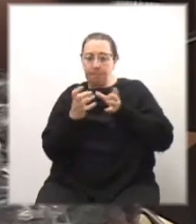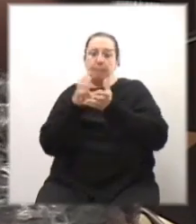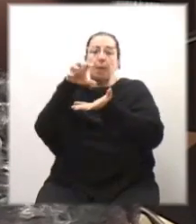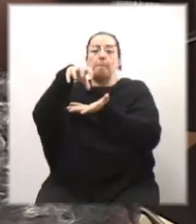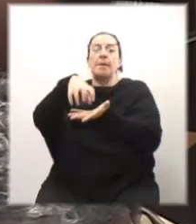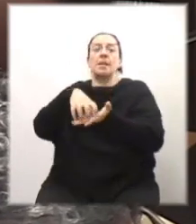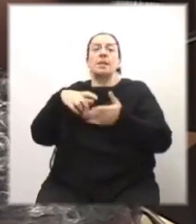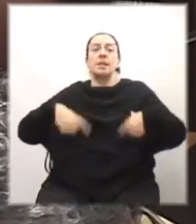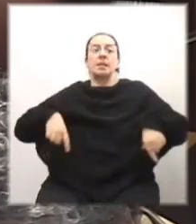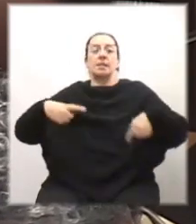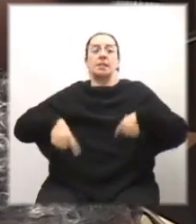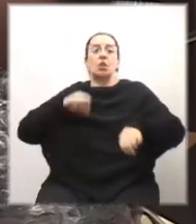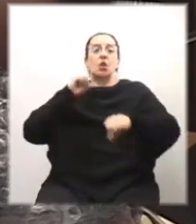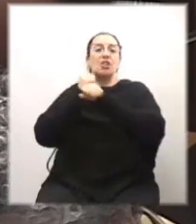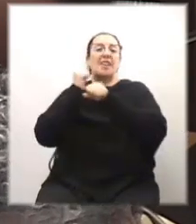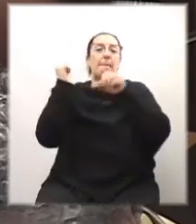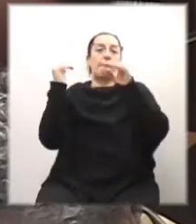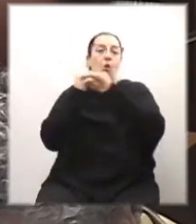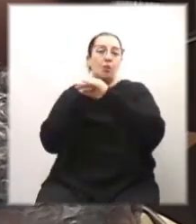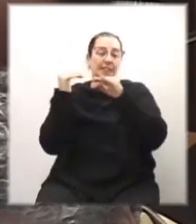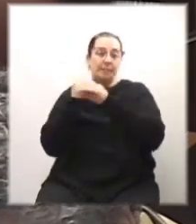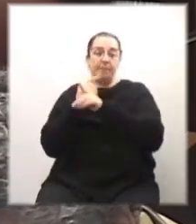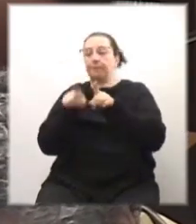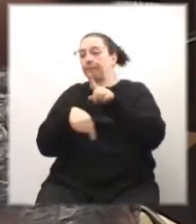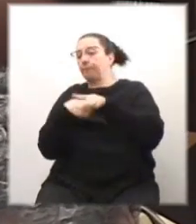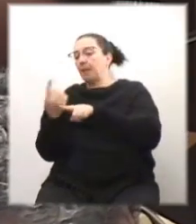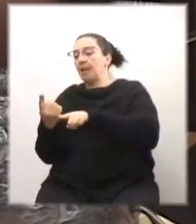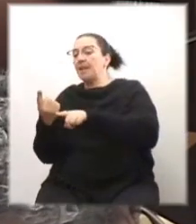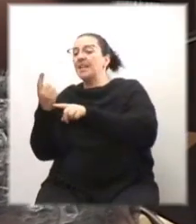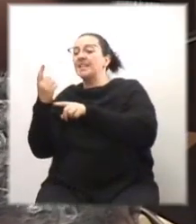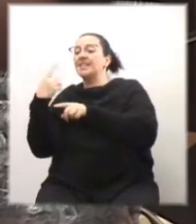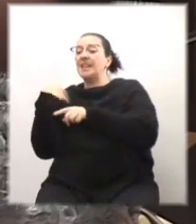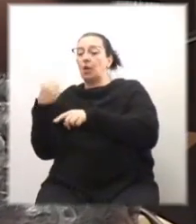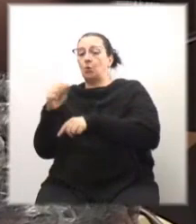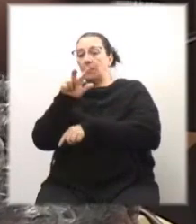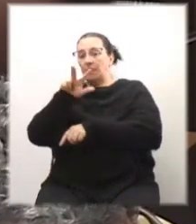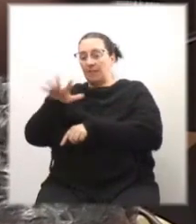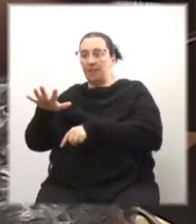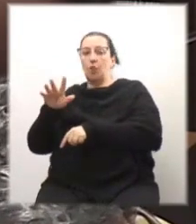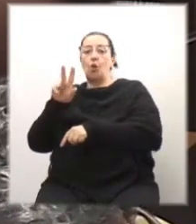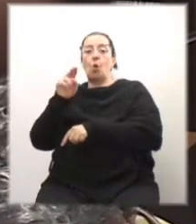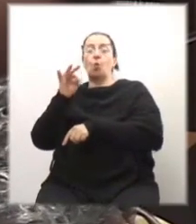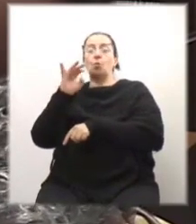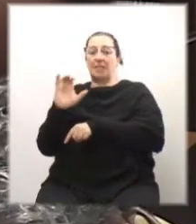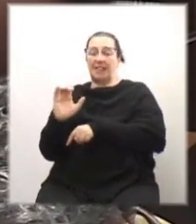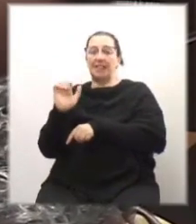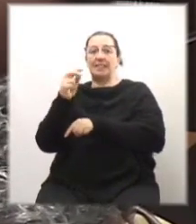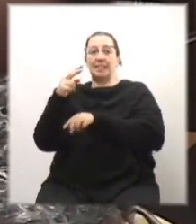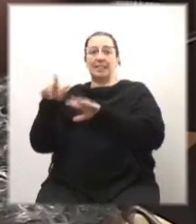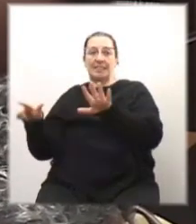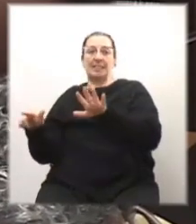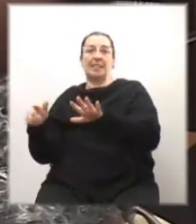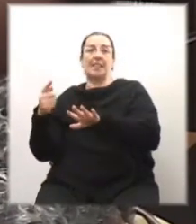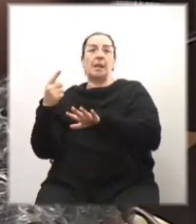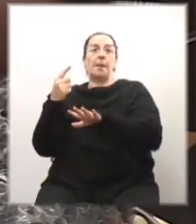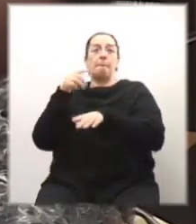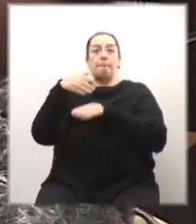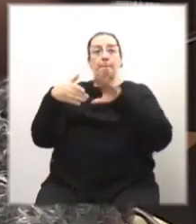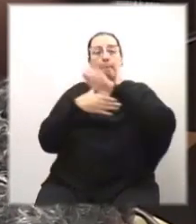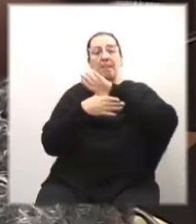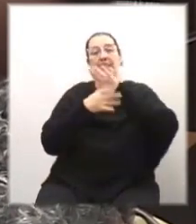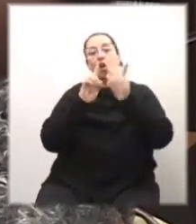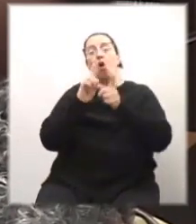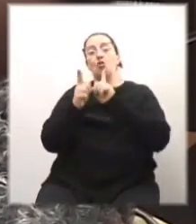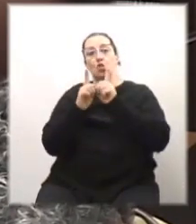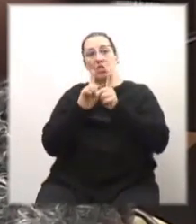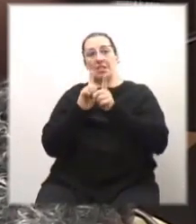Transportes, 37% real, Salud 35%, UTEC 27%, MIDES 11%, siendo